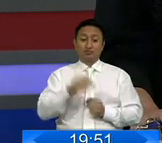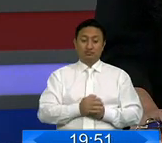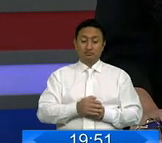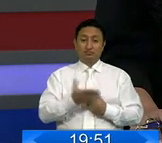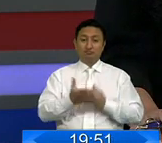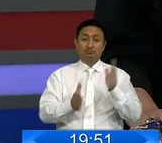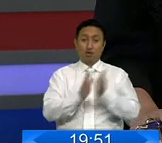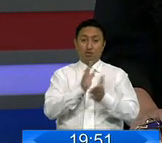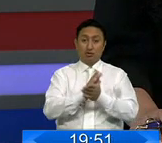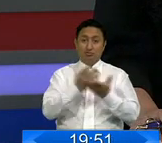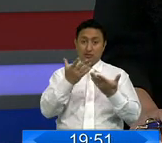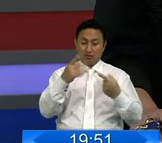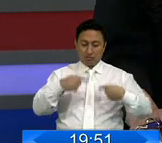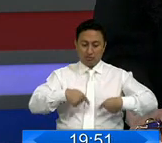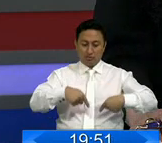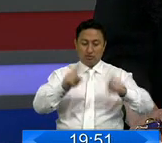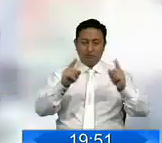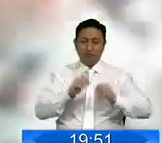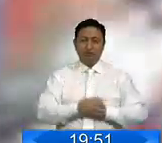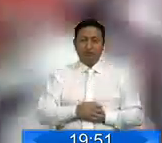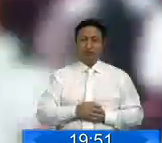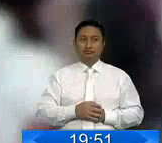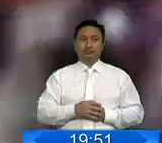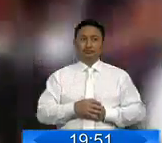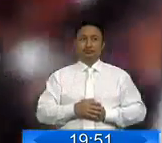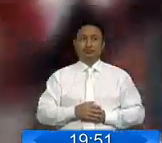su establecimiento educativo.